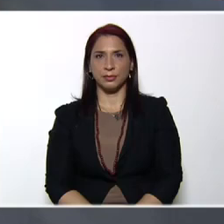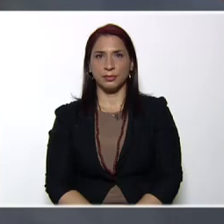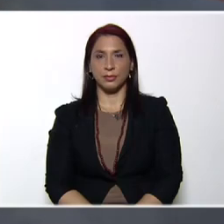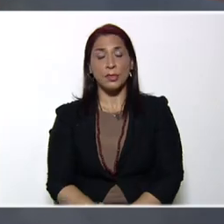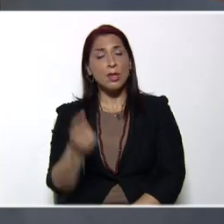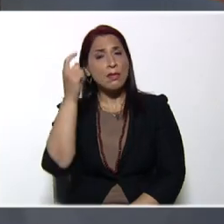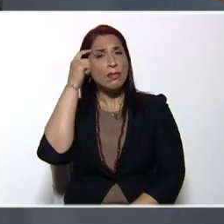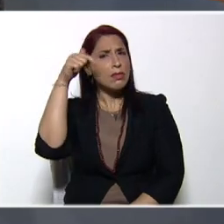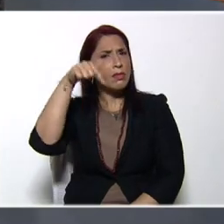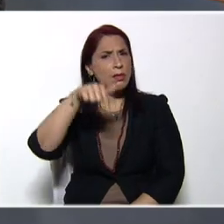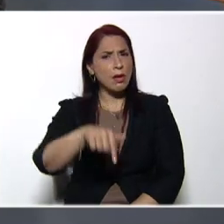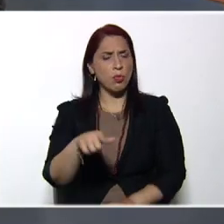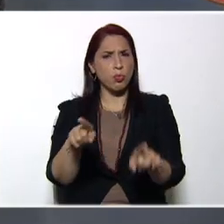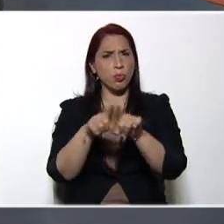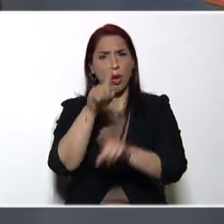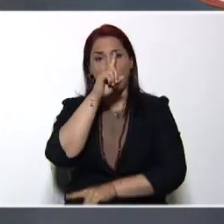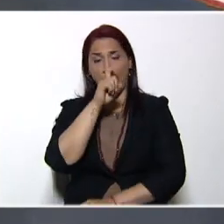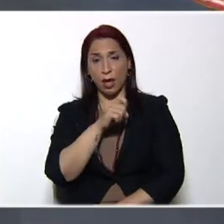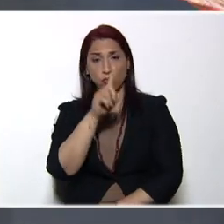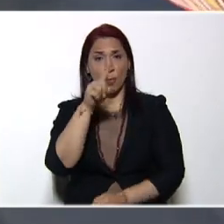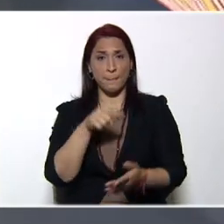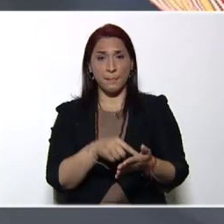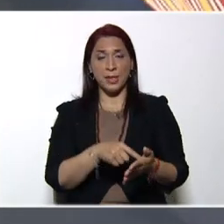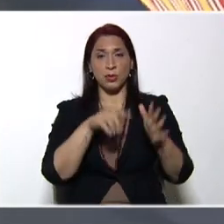Un día como hoy, desde el año